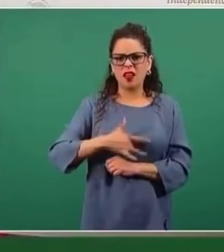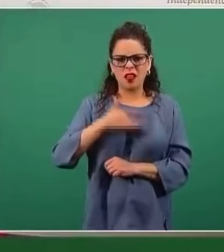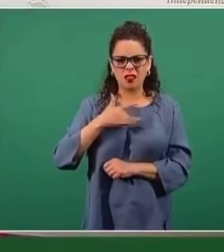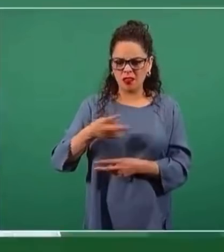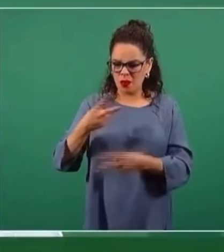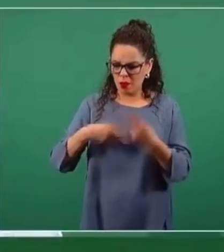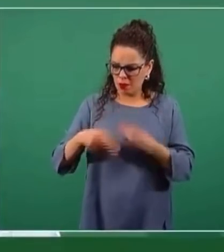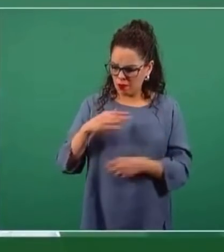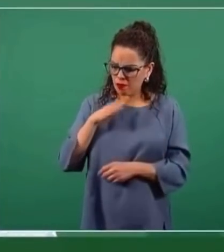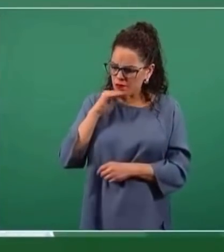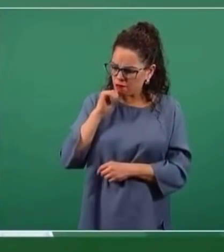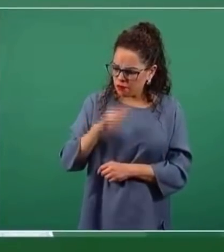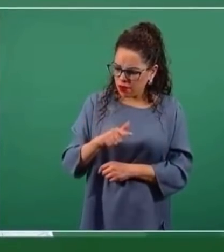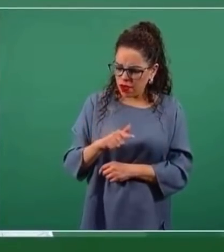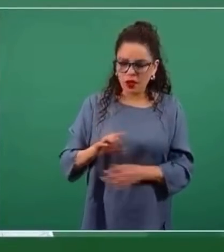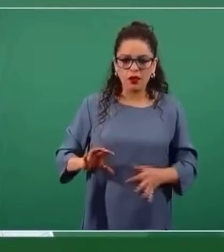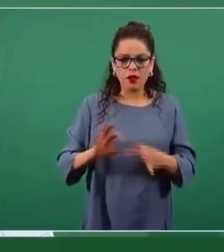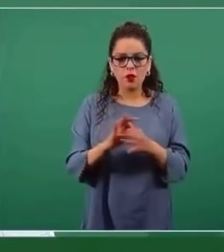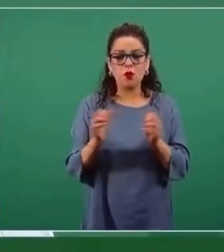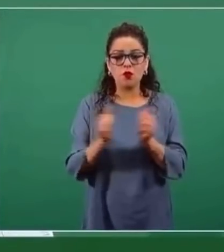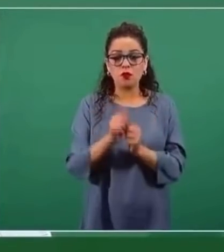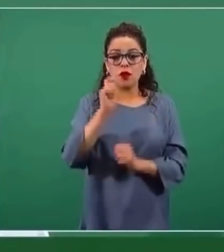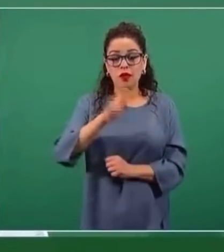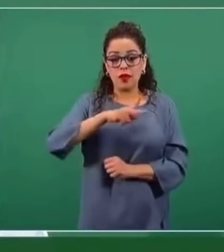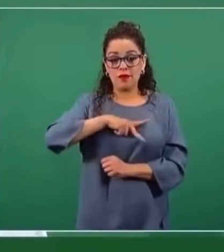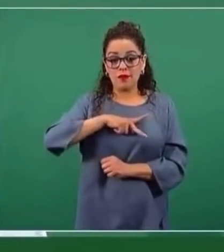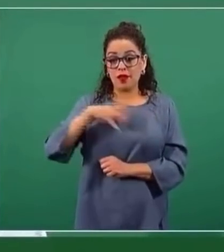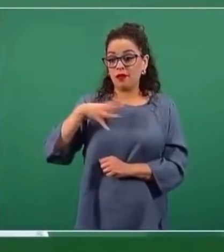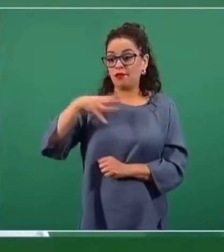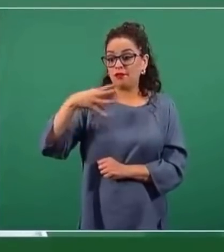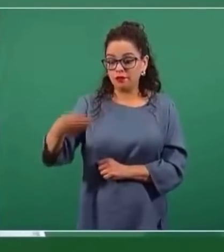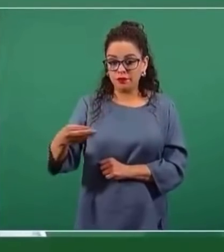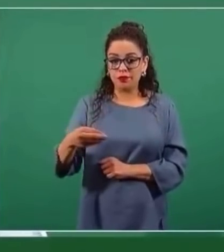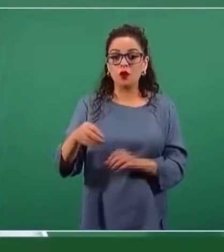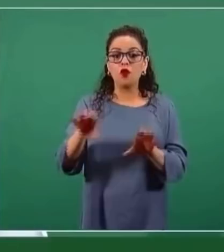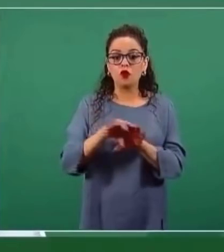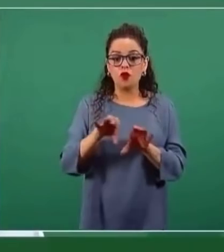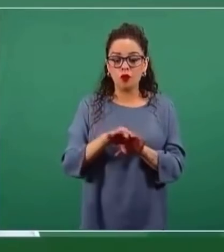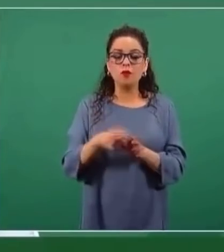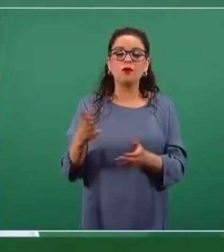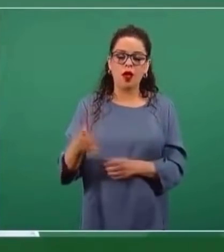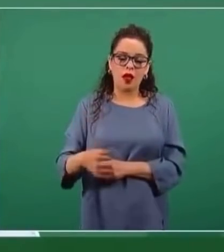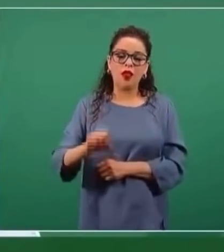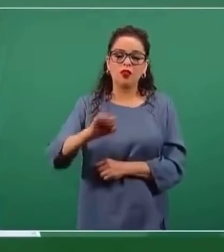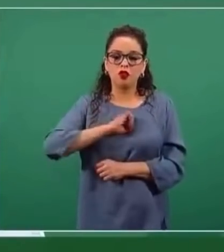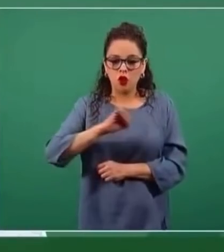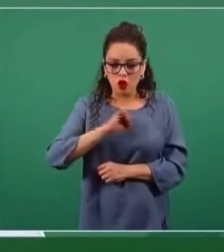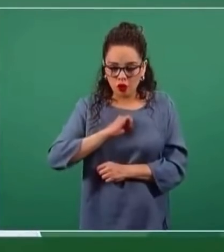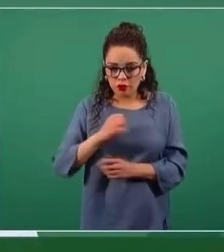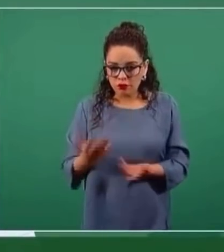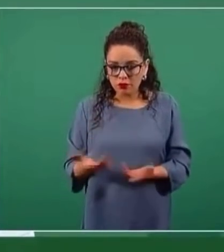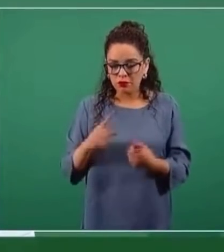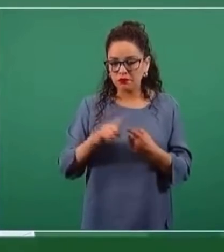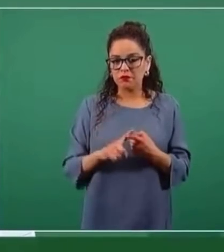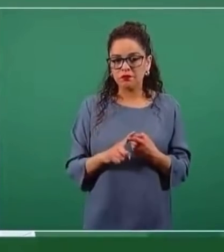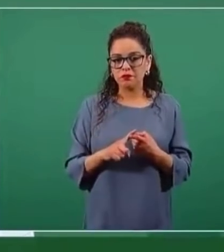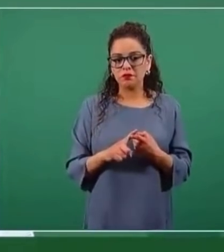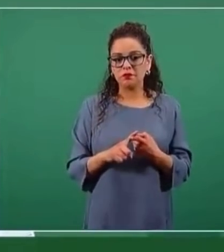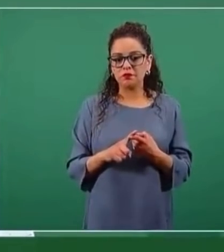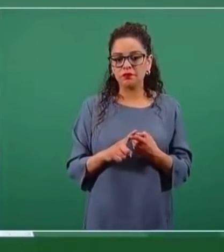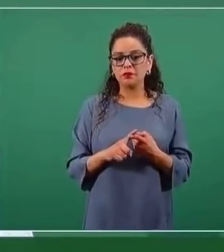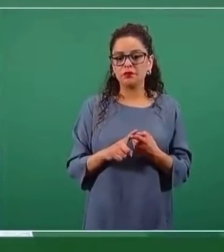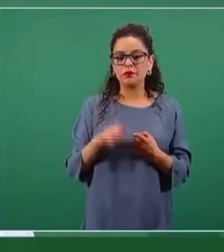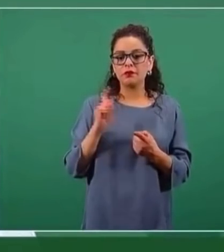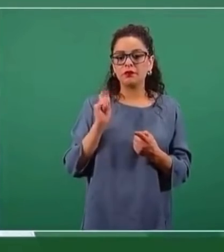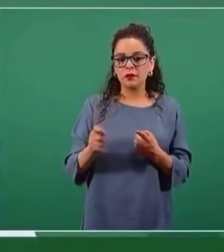más relacionados a la transmisión del virus por la vía aérea. Estamos hablando de la tos, estamos hablando obviamente de los